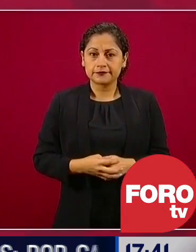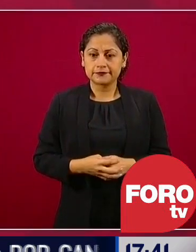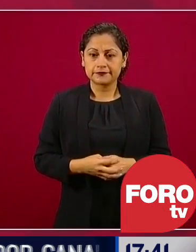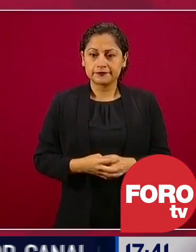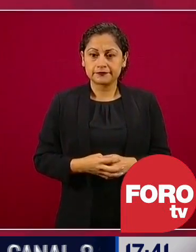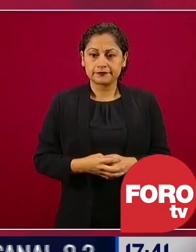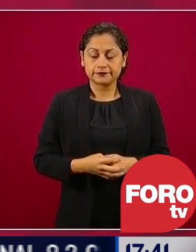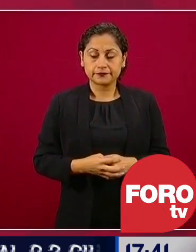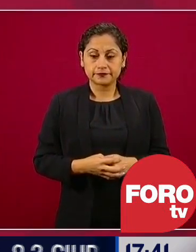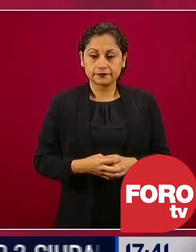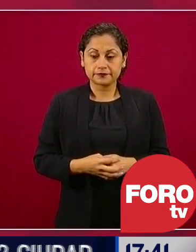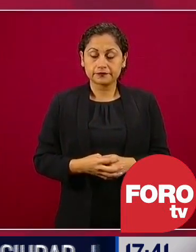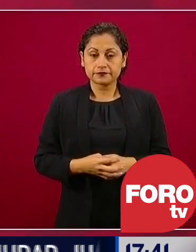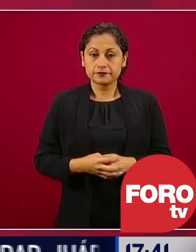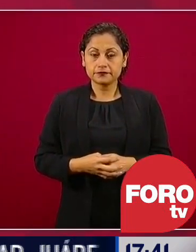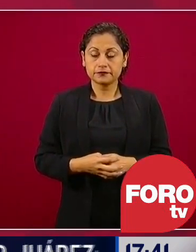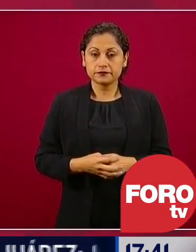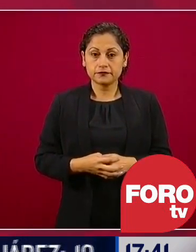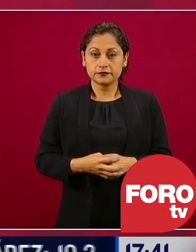quedó